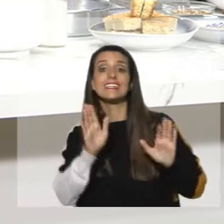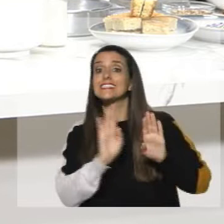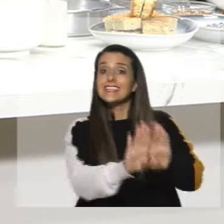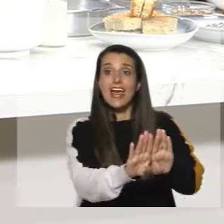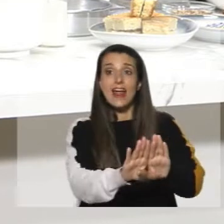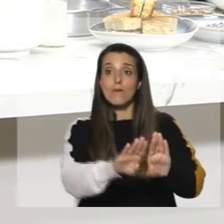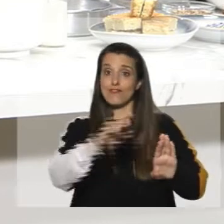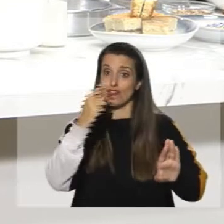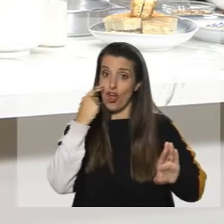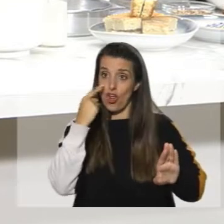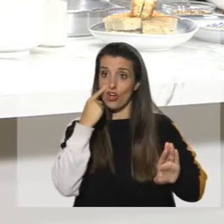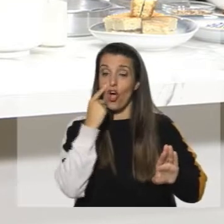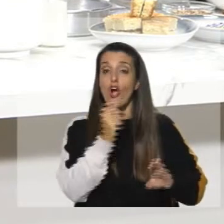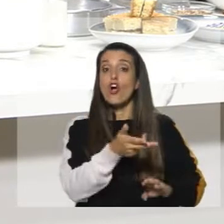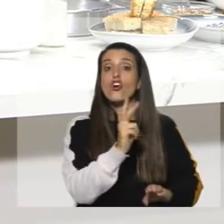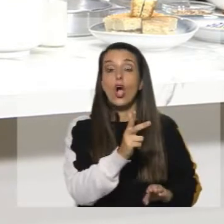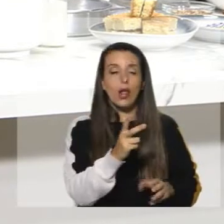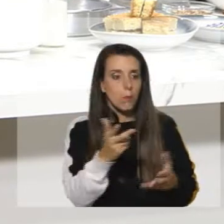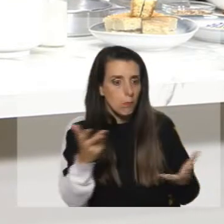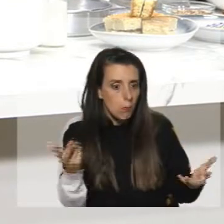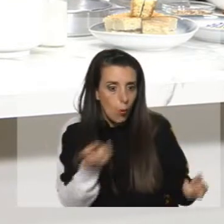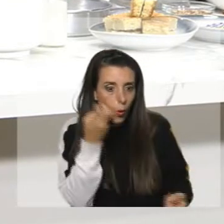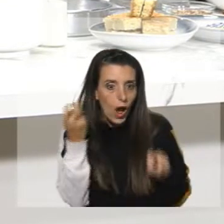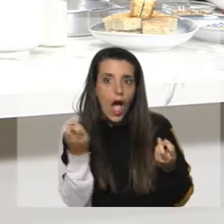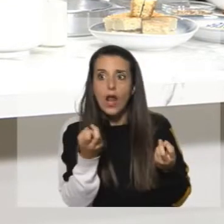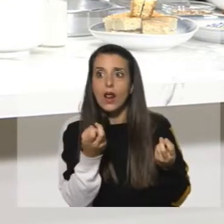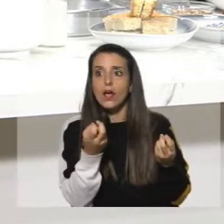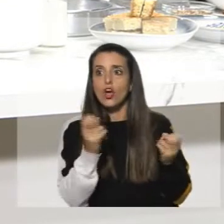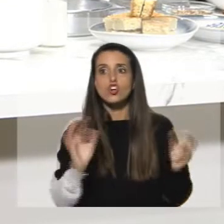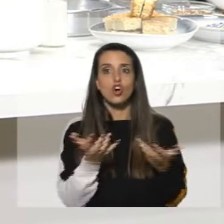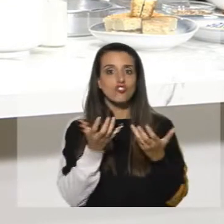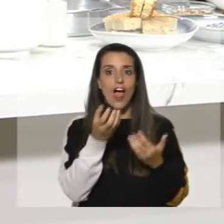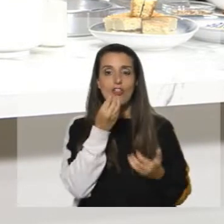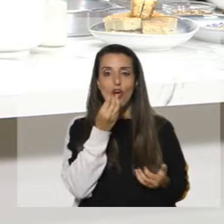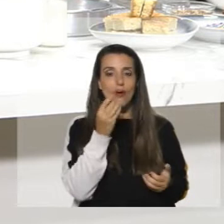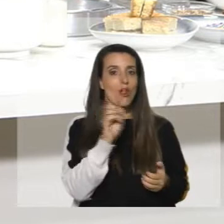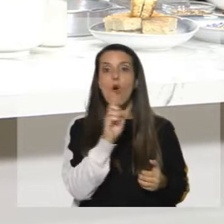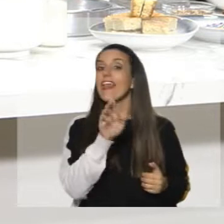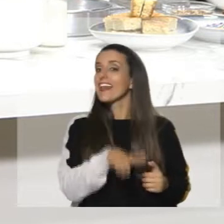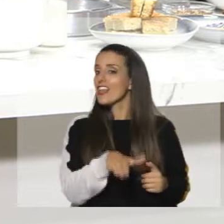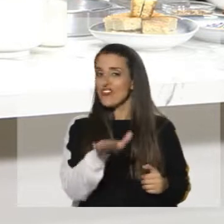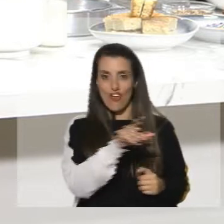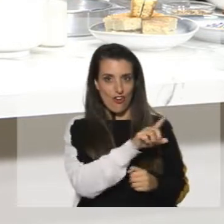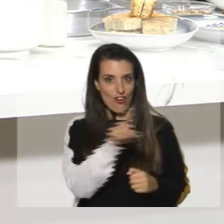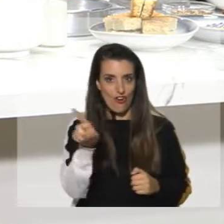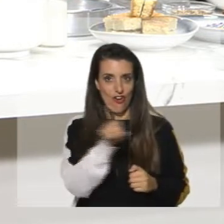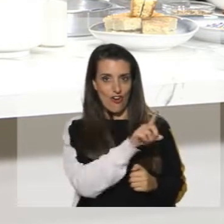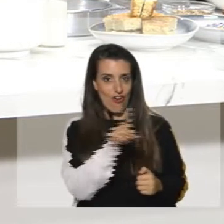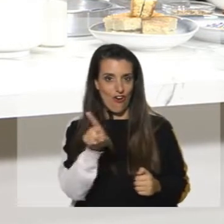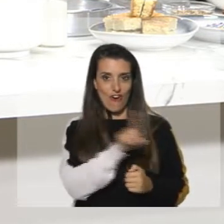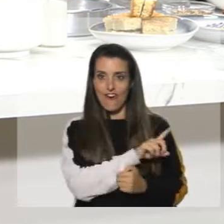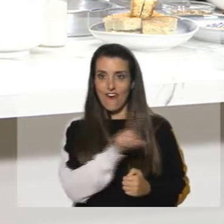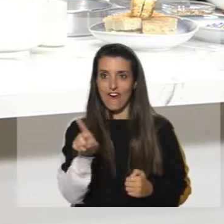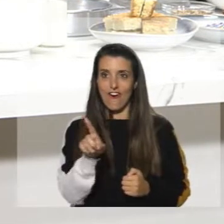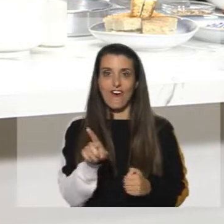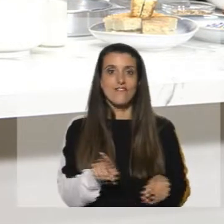lo conozco. Yo congelo y de repente me descongelan las cosas y me la comen y no son los niños. ¡Qué terrible! ¿Quién podría hacer esas